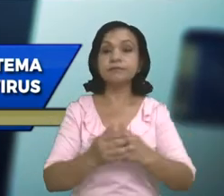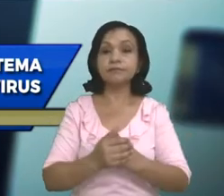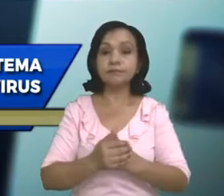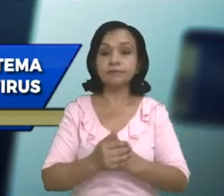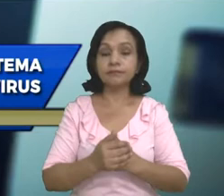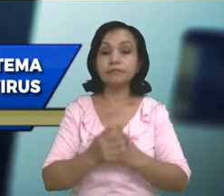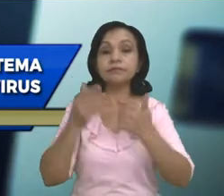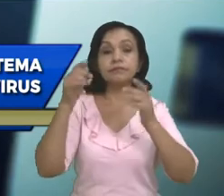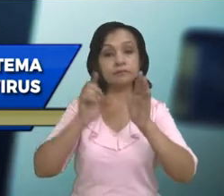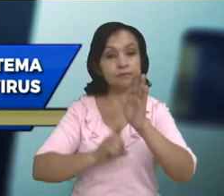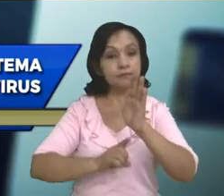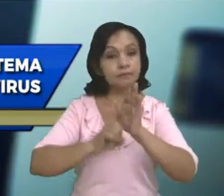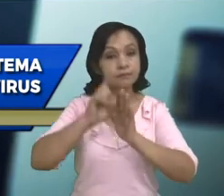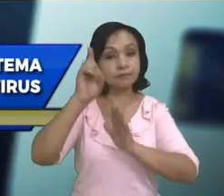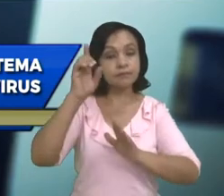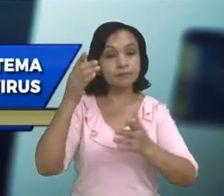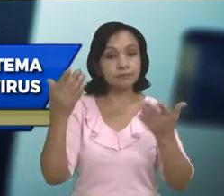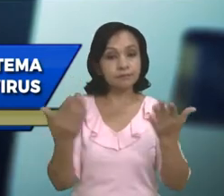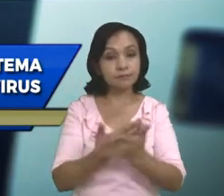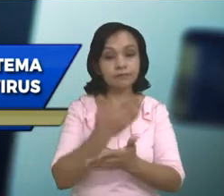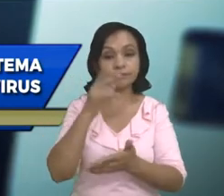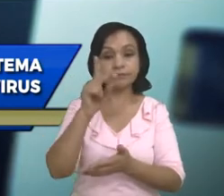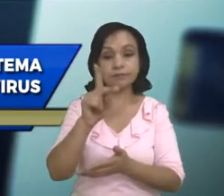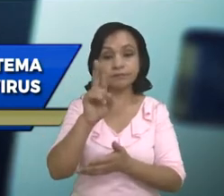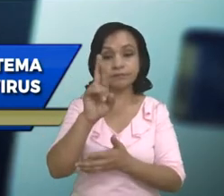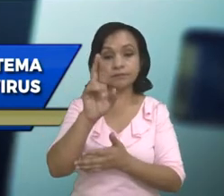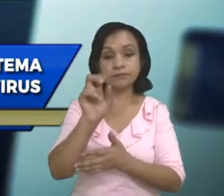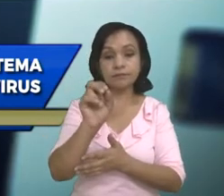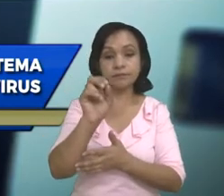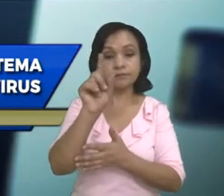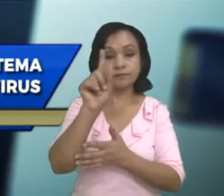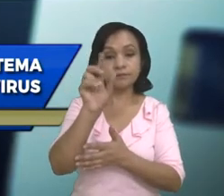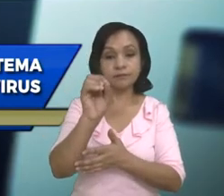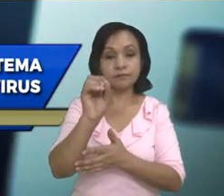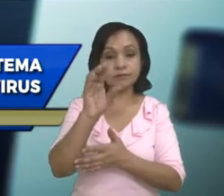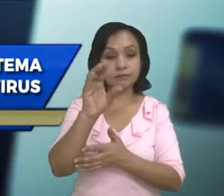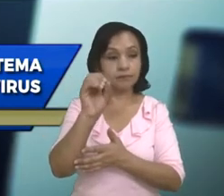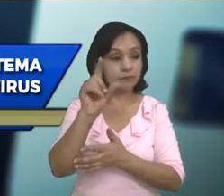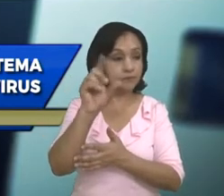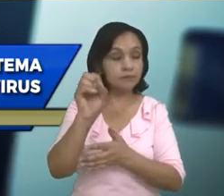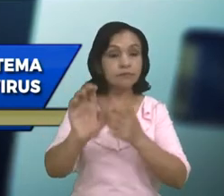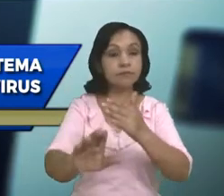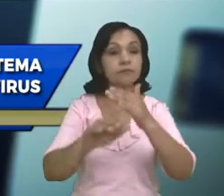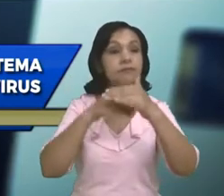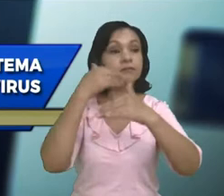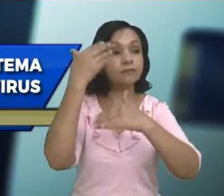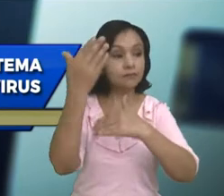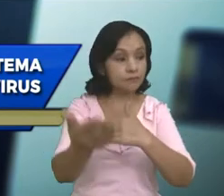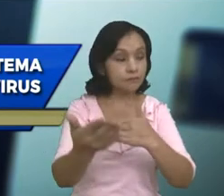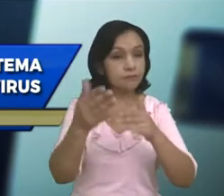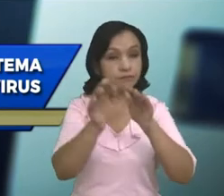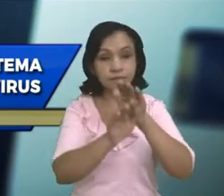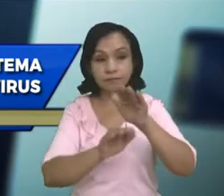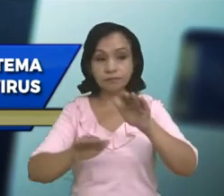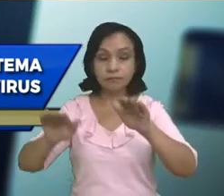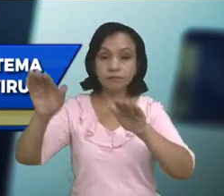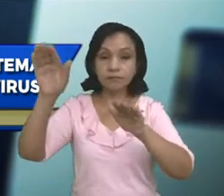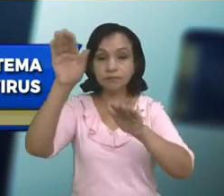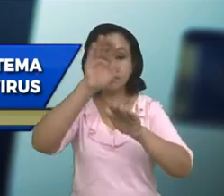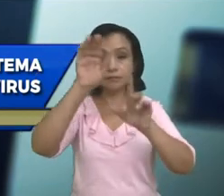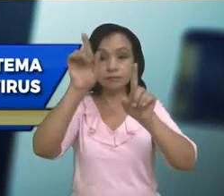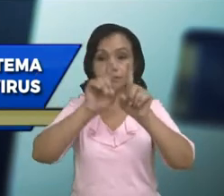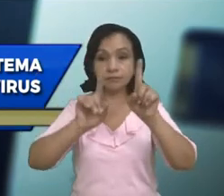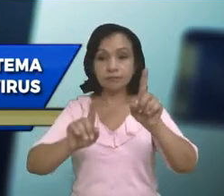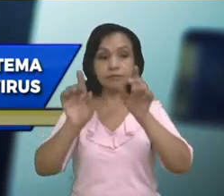desarrollamos los protocolos en relación al luego se eleva el nivel de